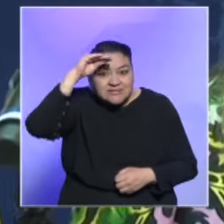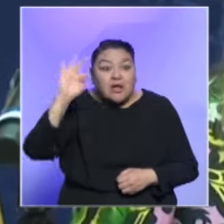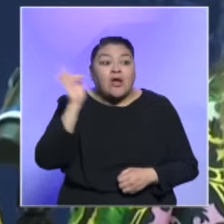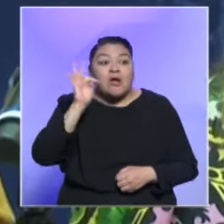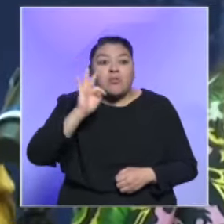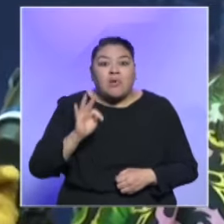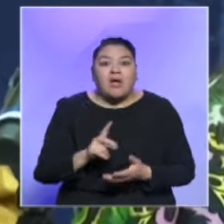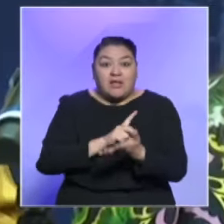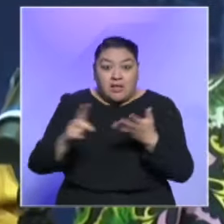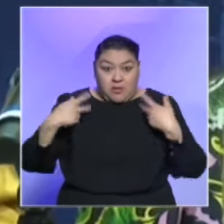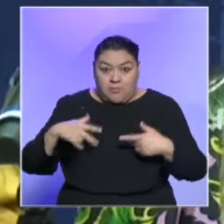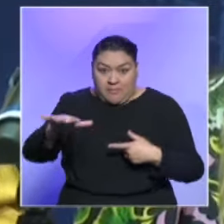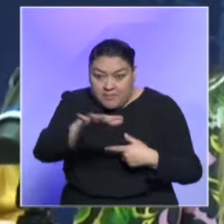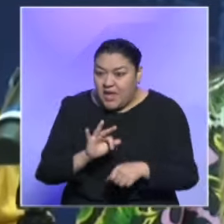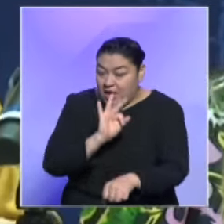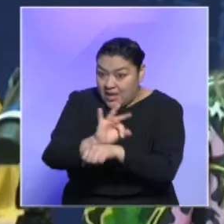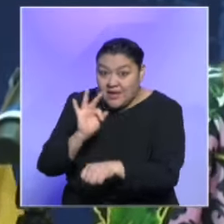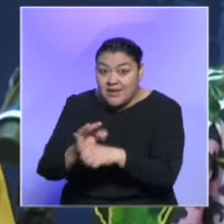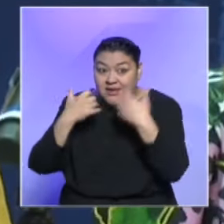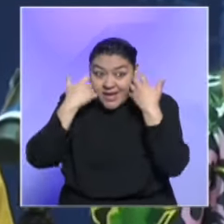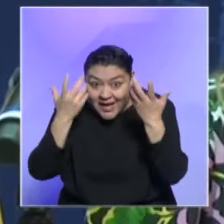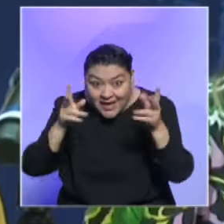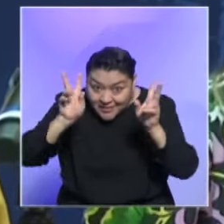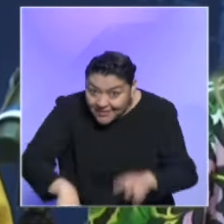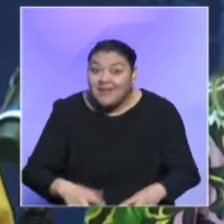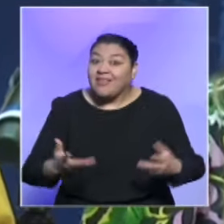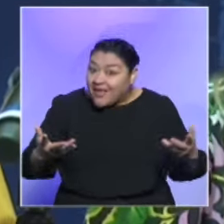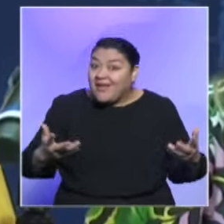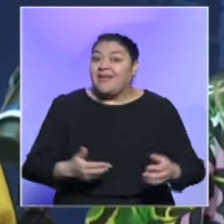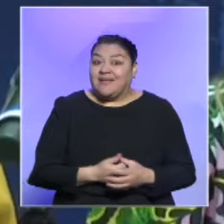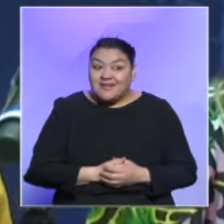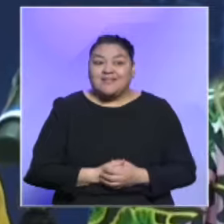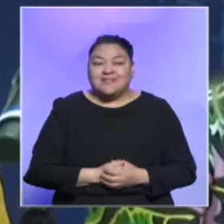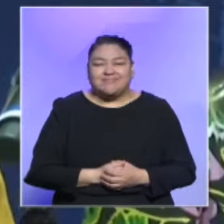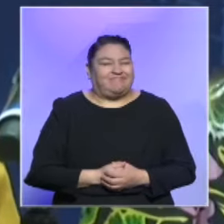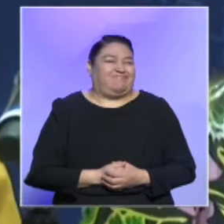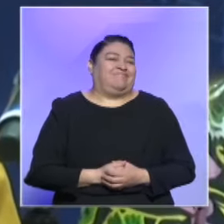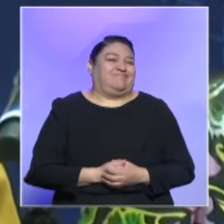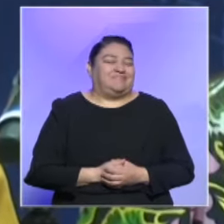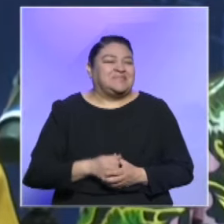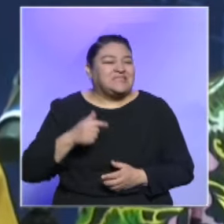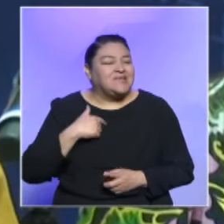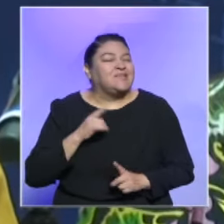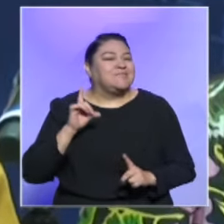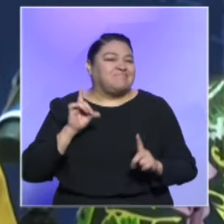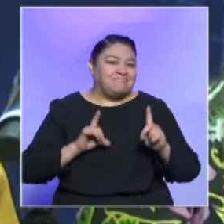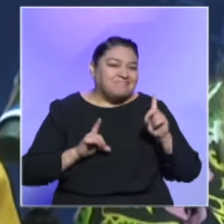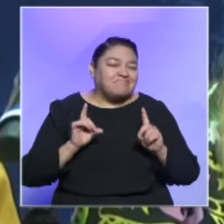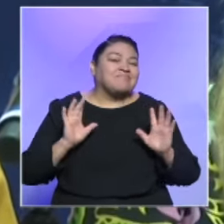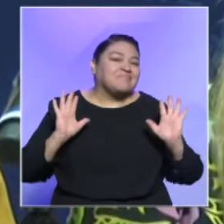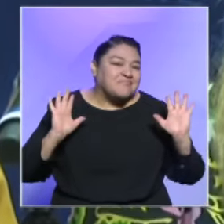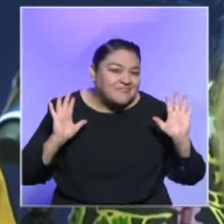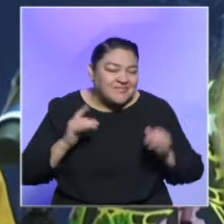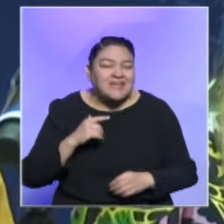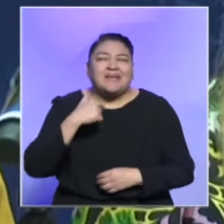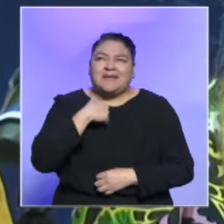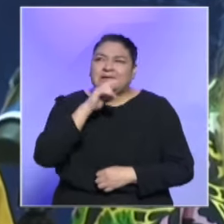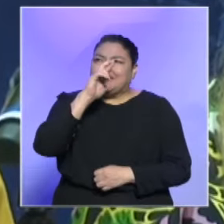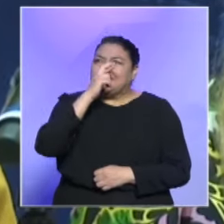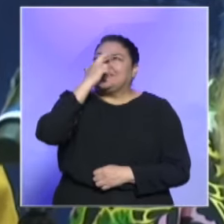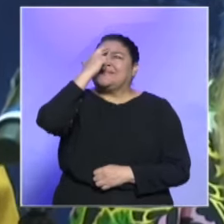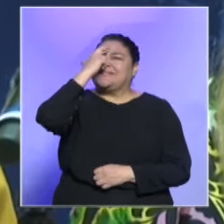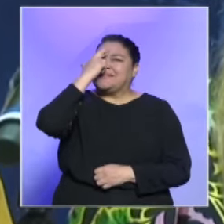los derechos de las personas, ¿verdad? Tengo dudas, y me acuerdo bien en torno a